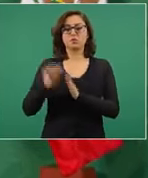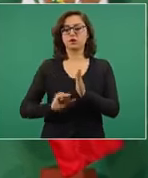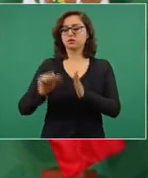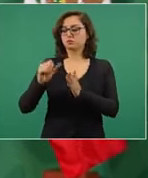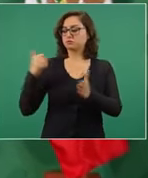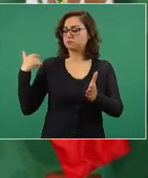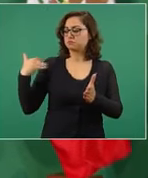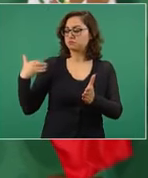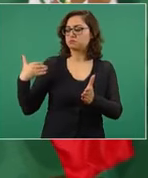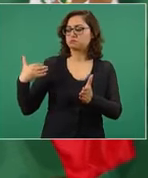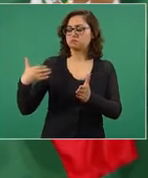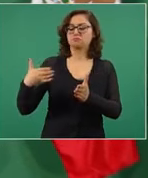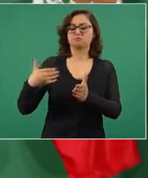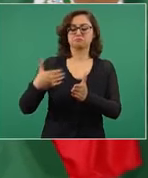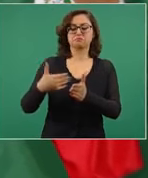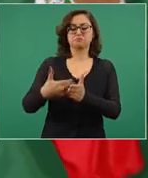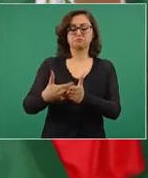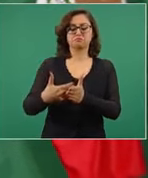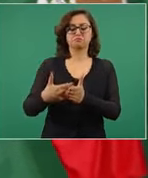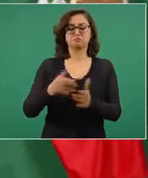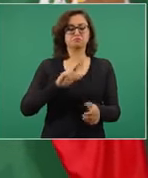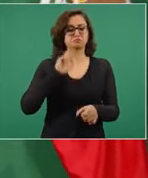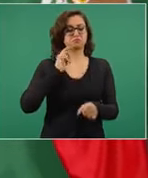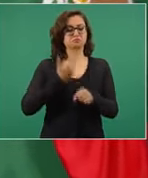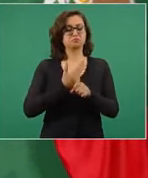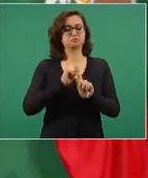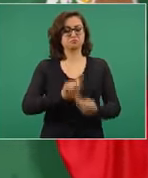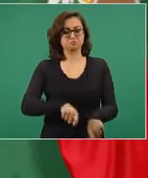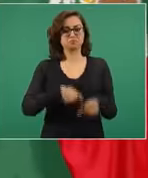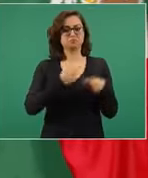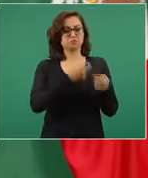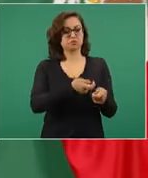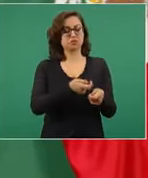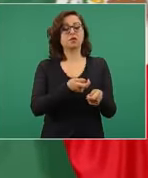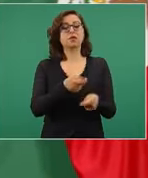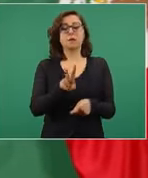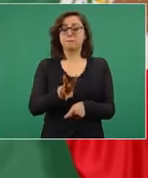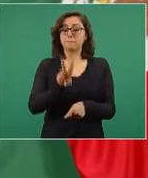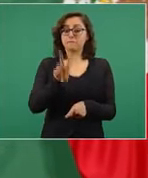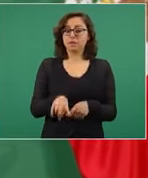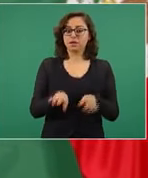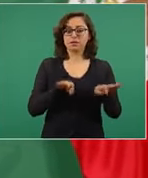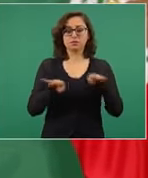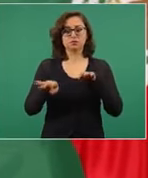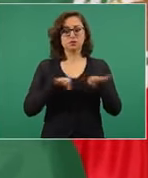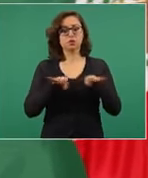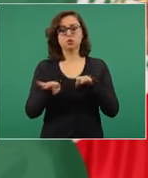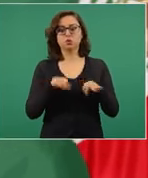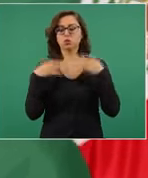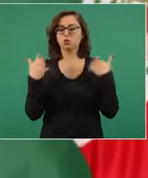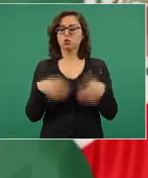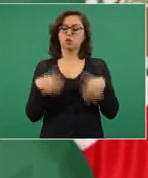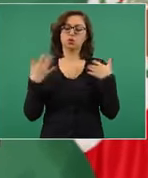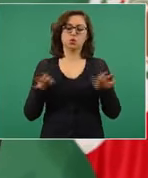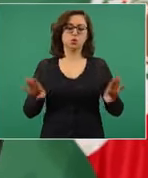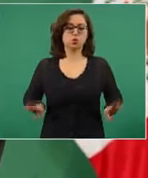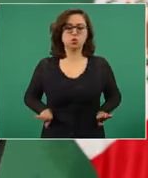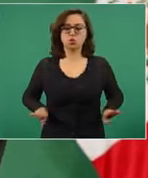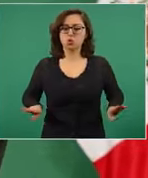de la Secretaría de Seguridad Pública y ha tenido un desempeño ejemplar. Estamos todos